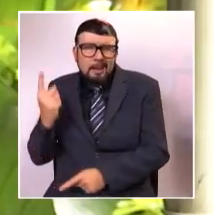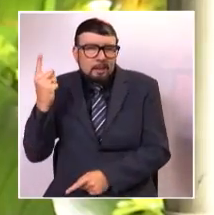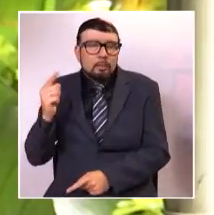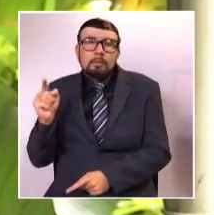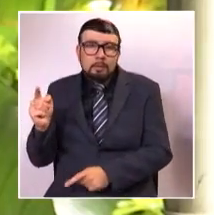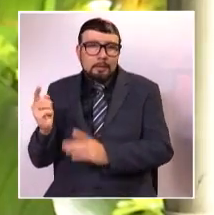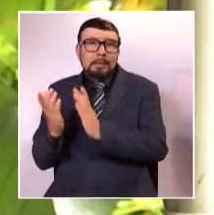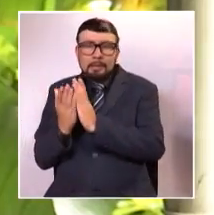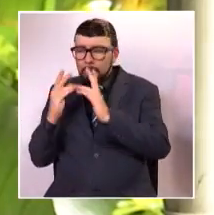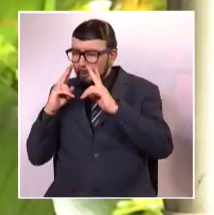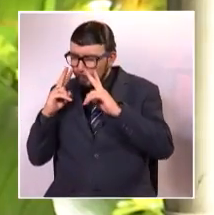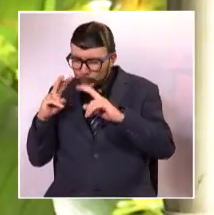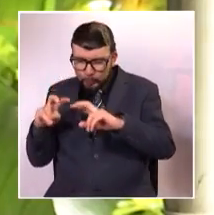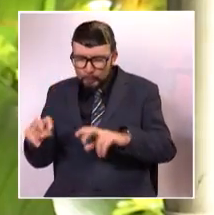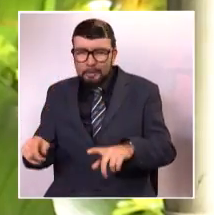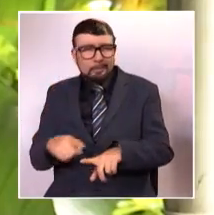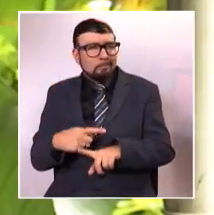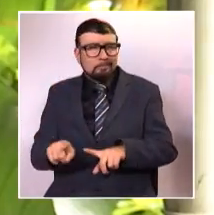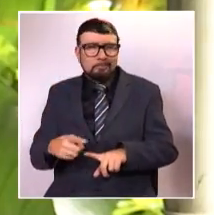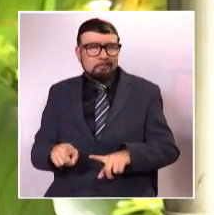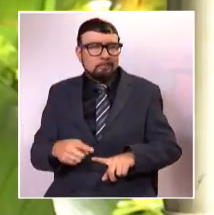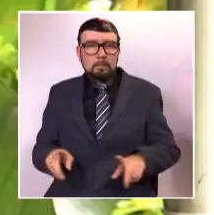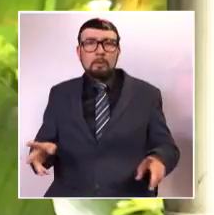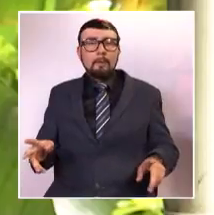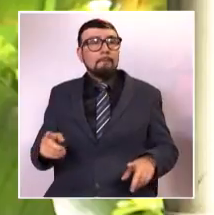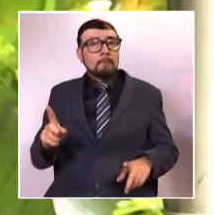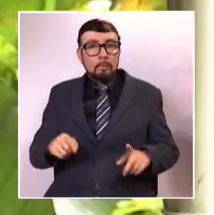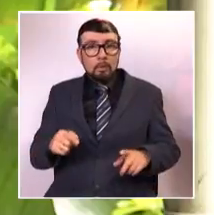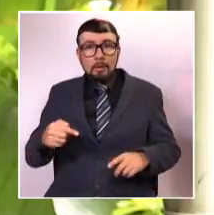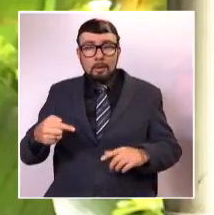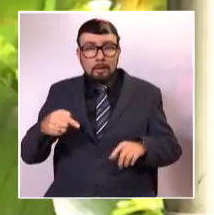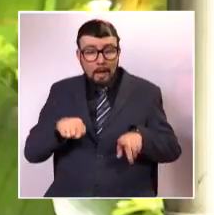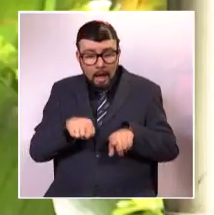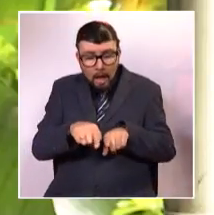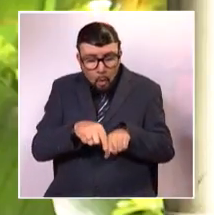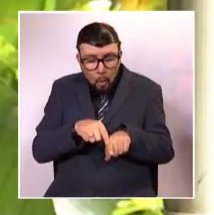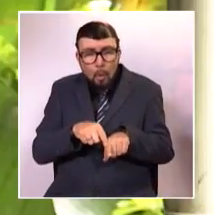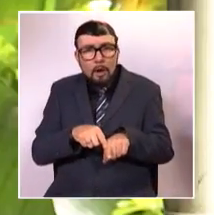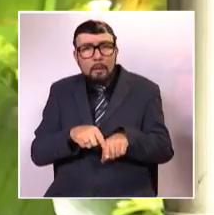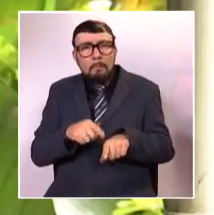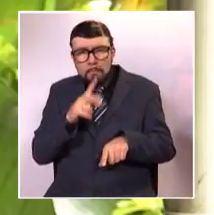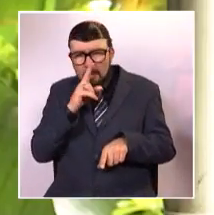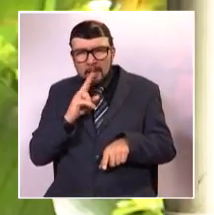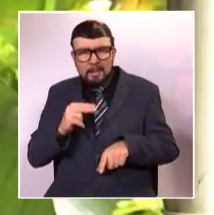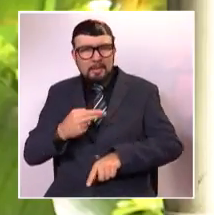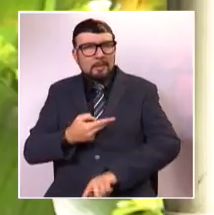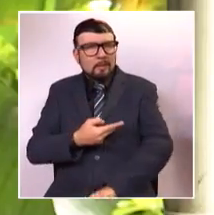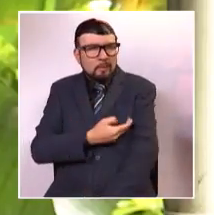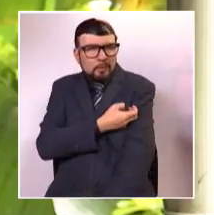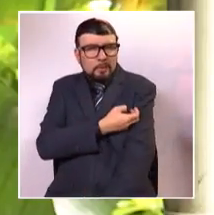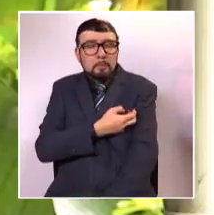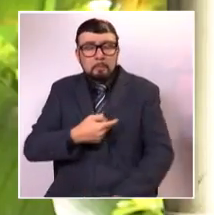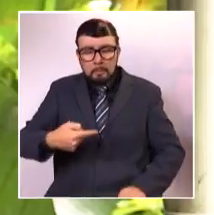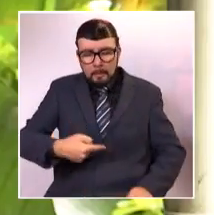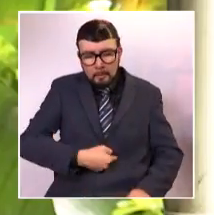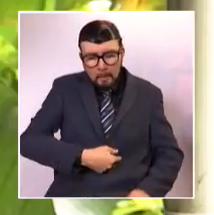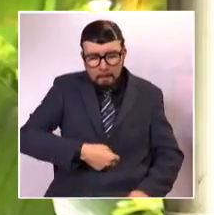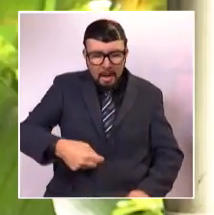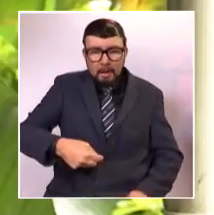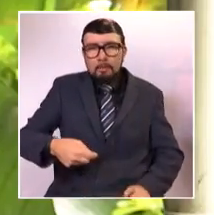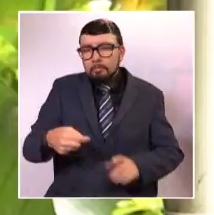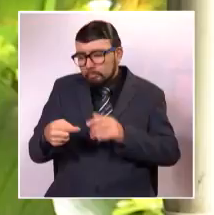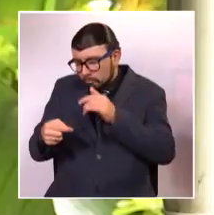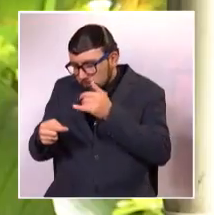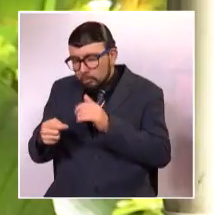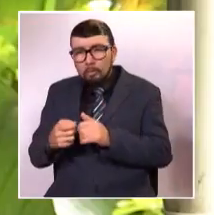etcétera. Hay multiplicidad de biopsias, por aguja, que es con una aguja como de inyección, como la que hacemos nosotros, por trucos, que es